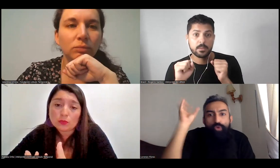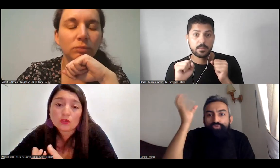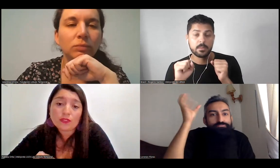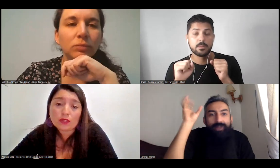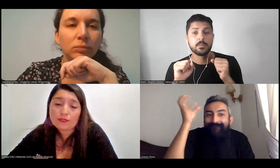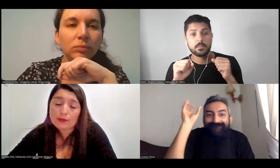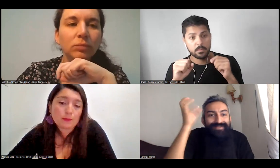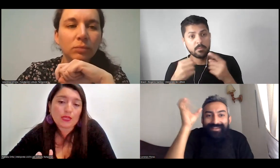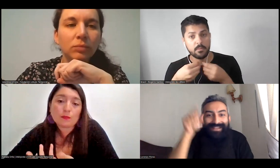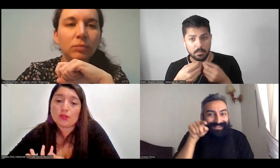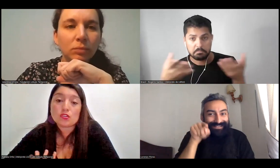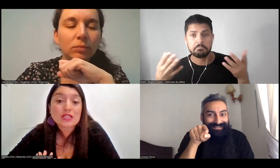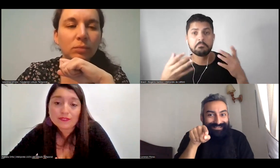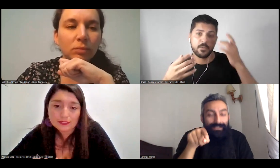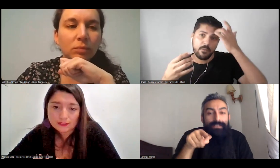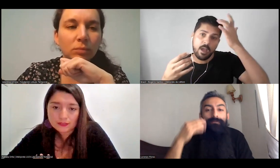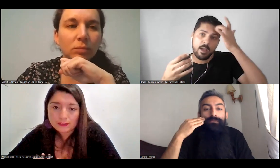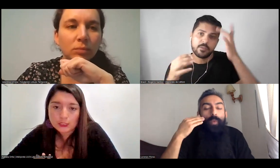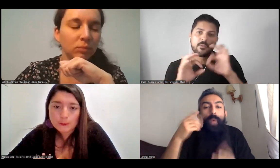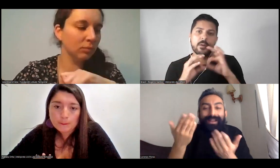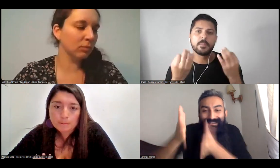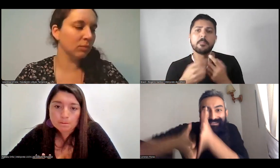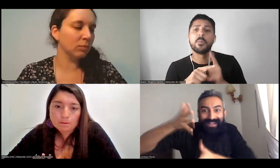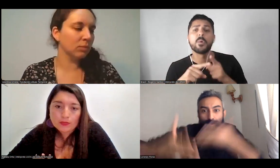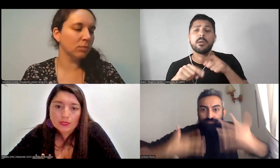estos insumos, los videos a las familias, porque a lo mejor no saben